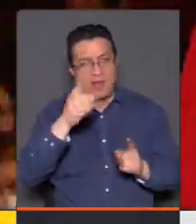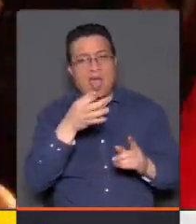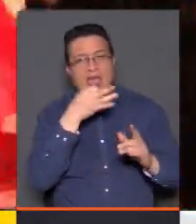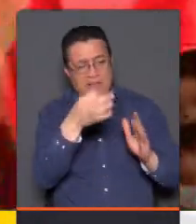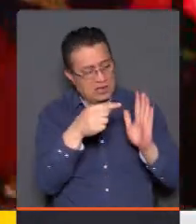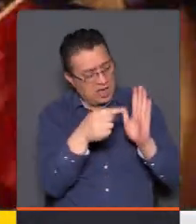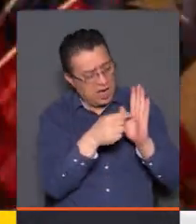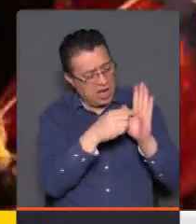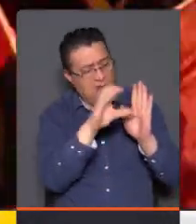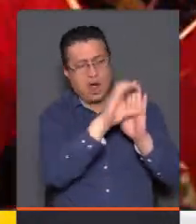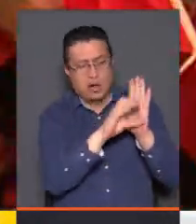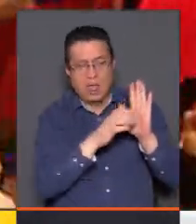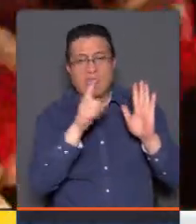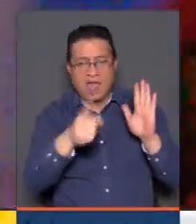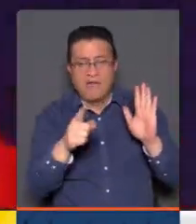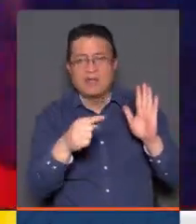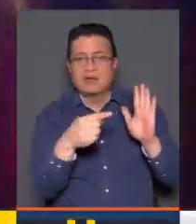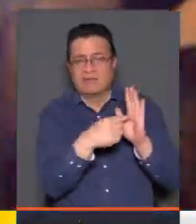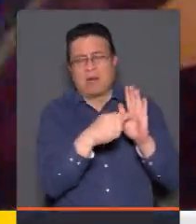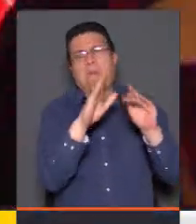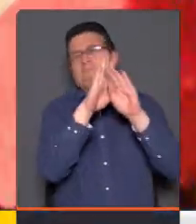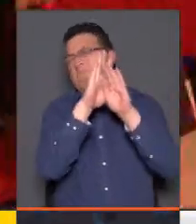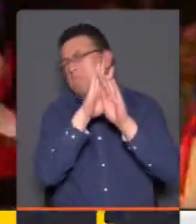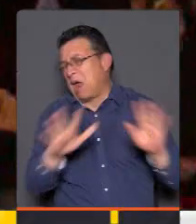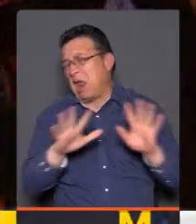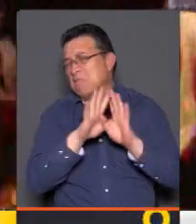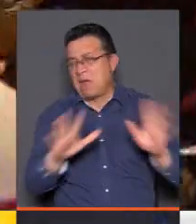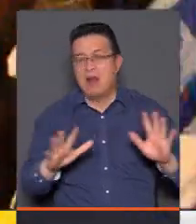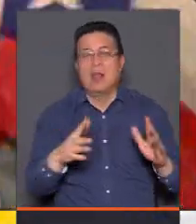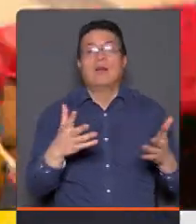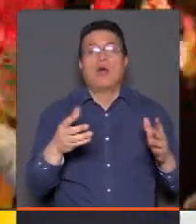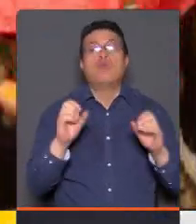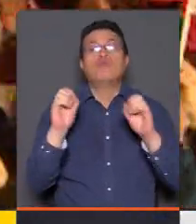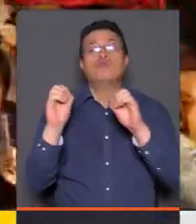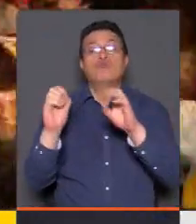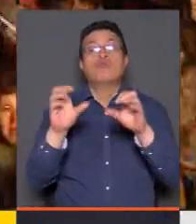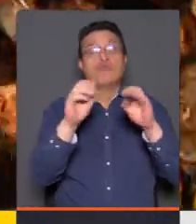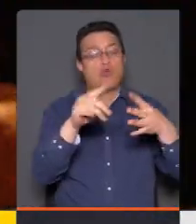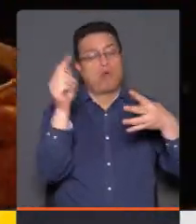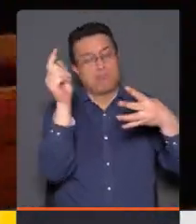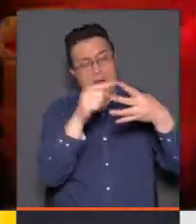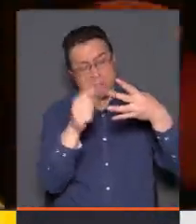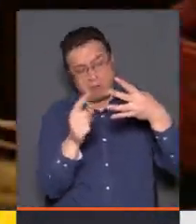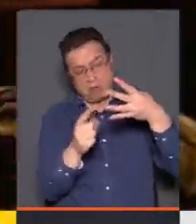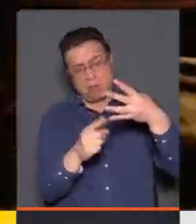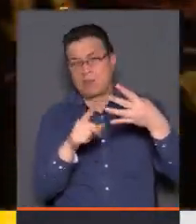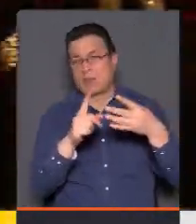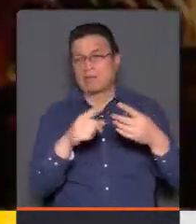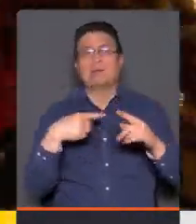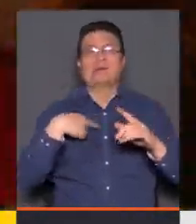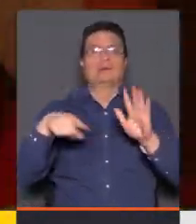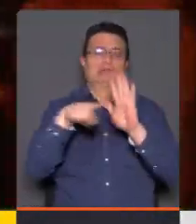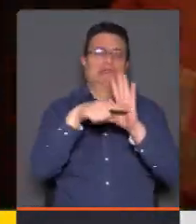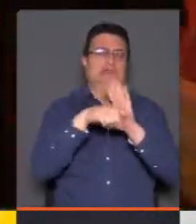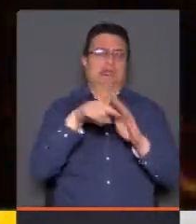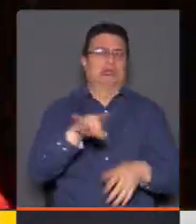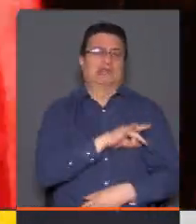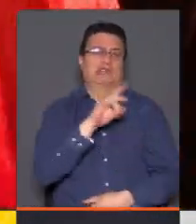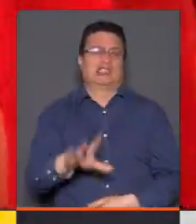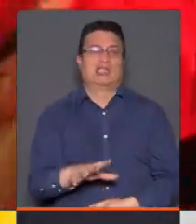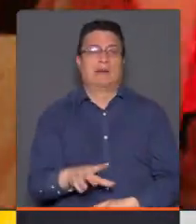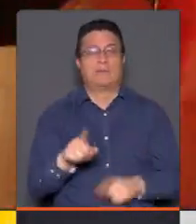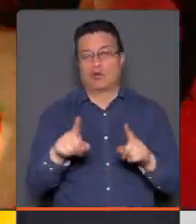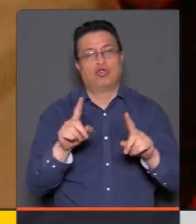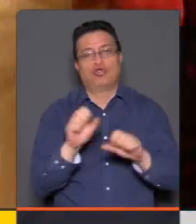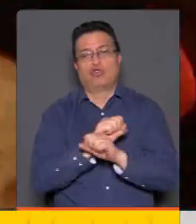borrador de la Constitución. Horrible. Entonces hay muchos aspectos que nos van a destruir a nosotros. Y eso no